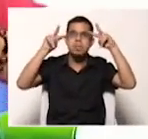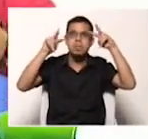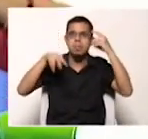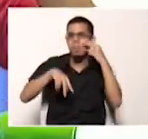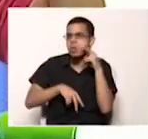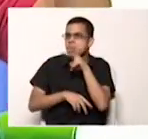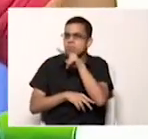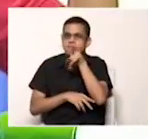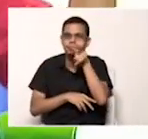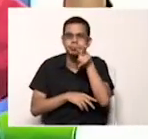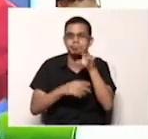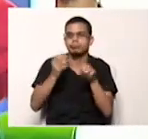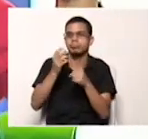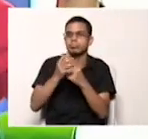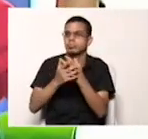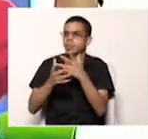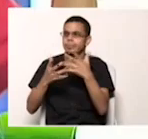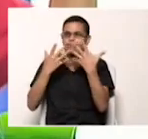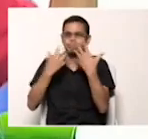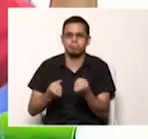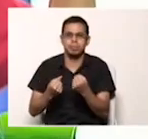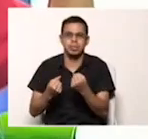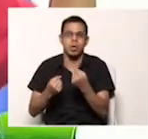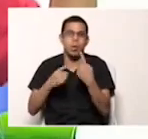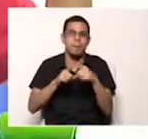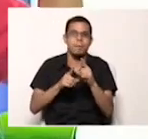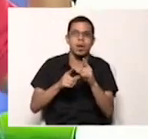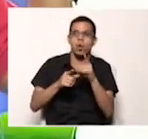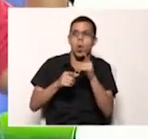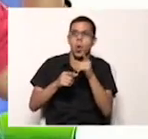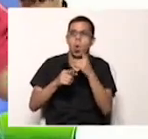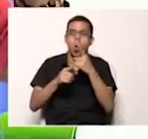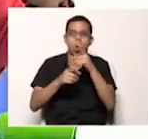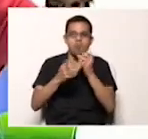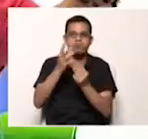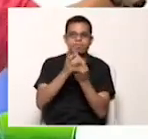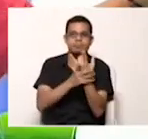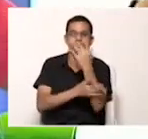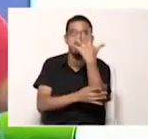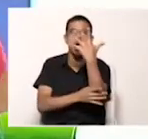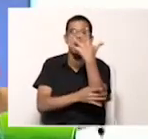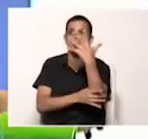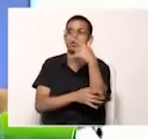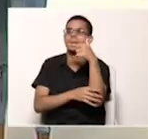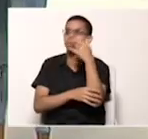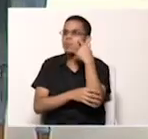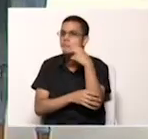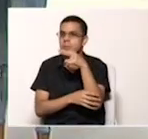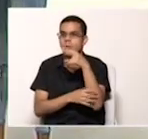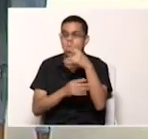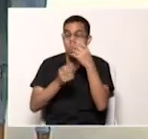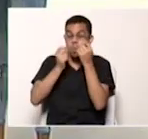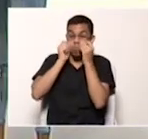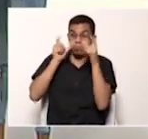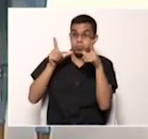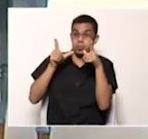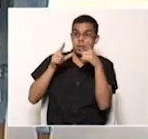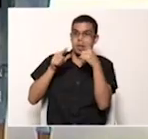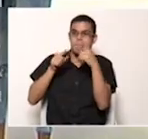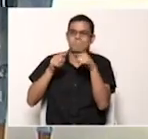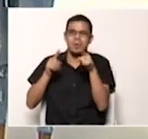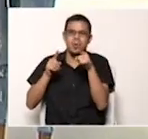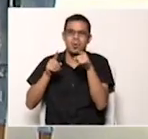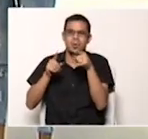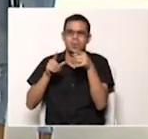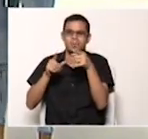paisajes, un árbol con diferentes flores coloridas, nos alegramos porque el resto está en sequía.